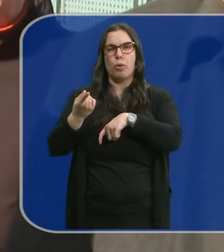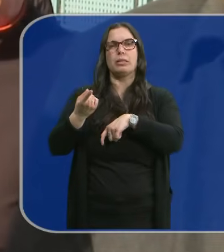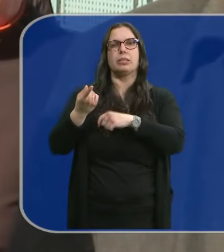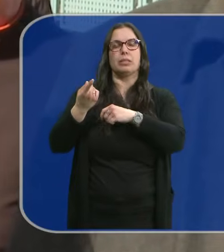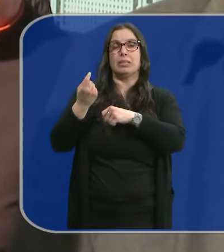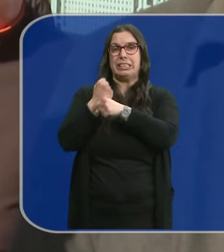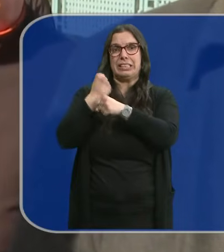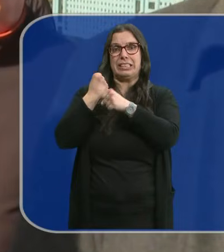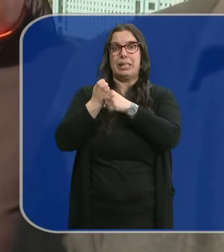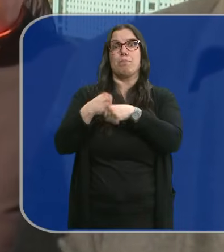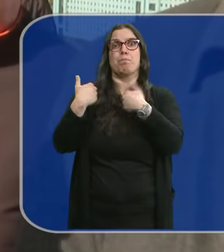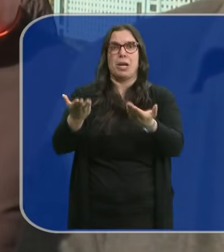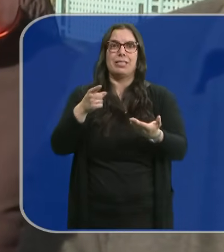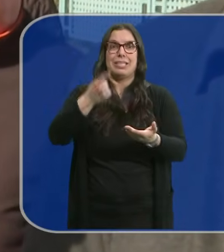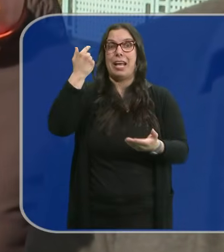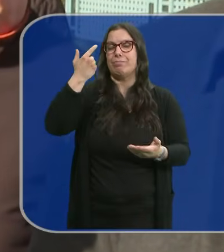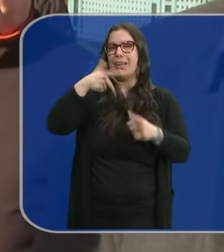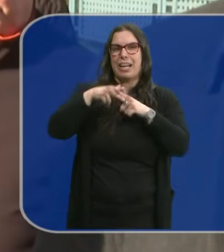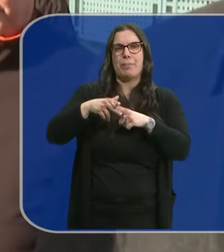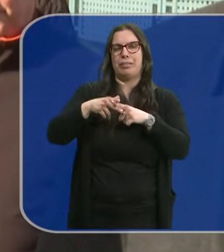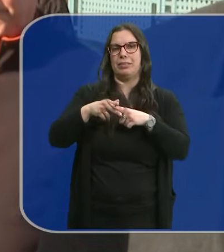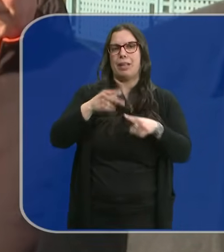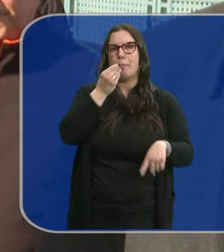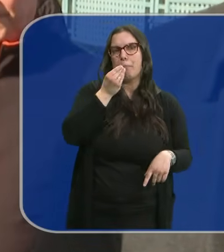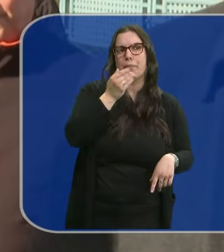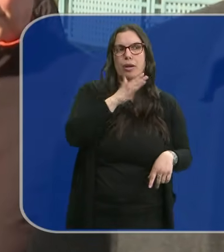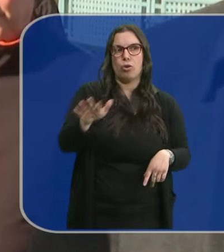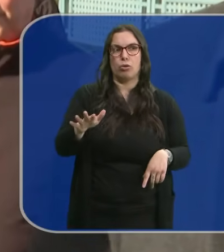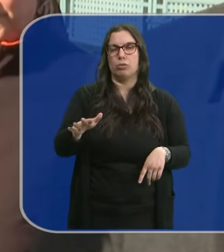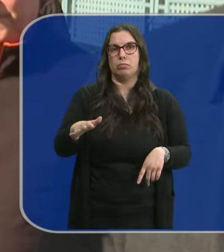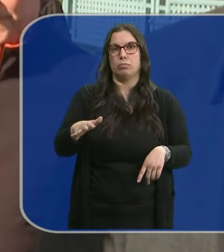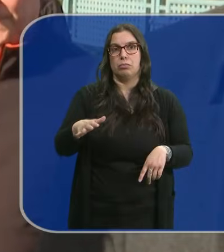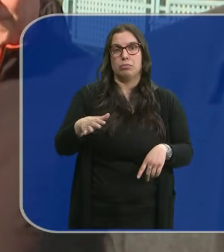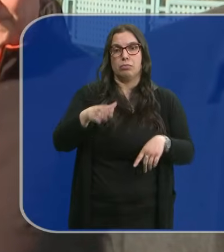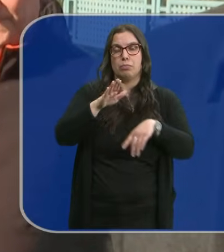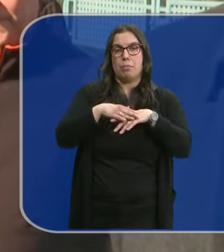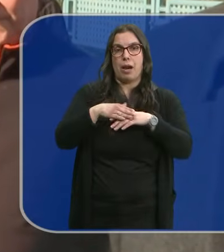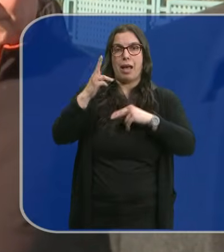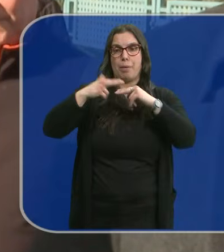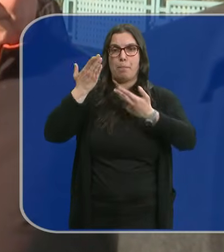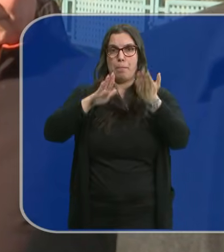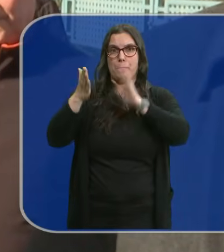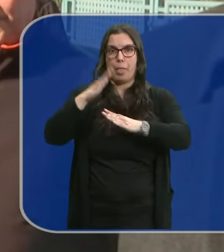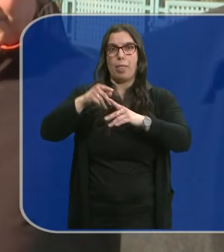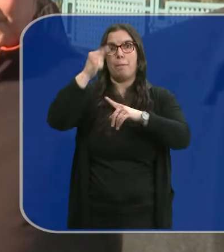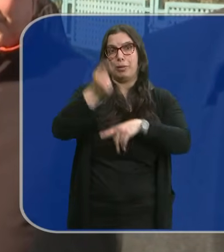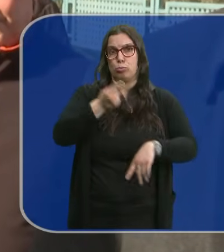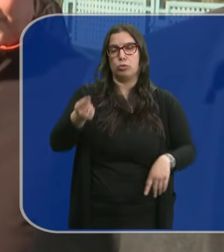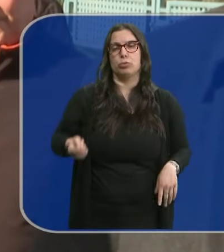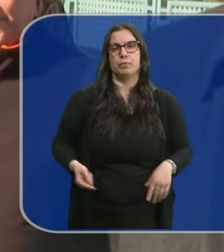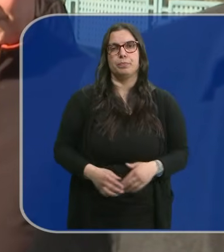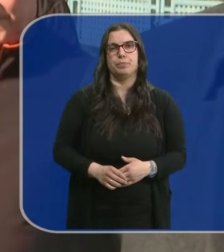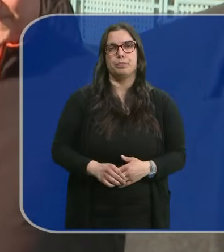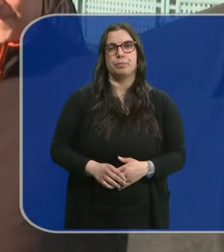al final es la gran herramienta que está ausente 7 años, 3 presupuestos y sin ningún tipo de interés por parte de Mañueco.